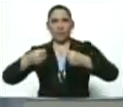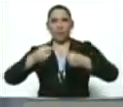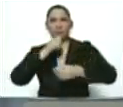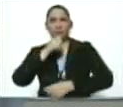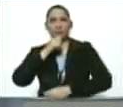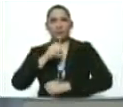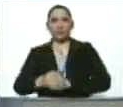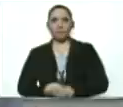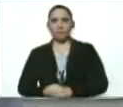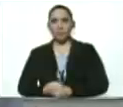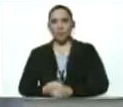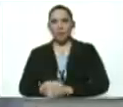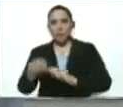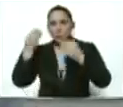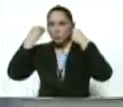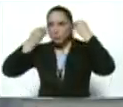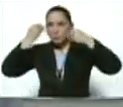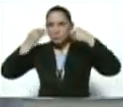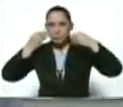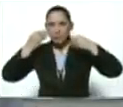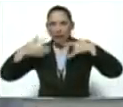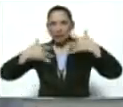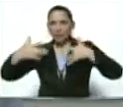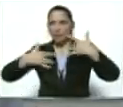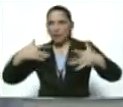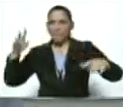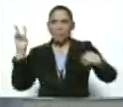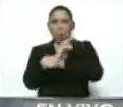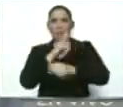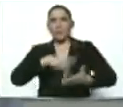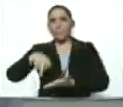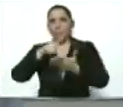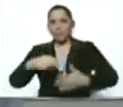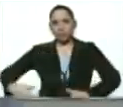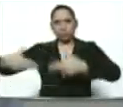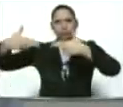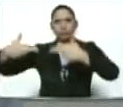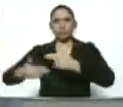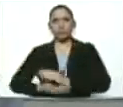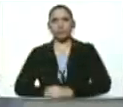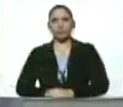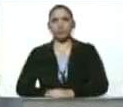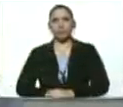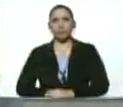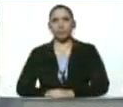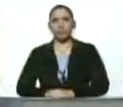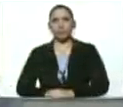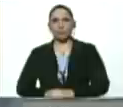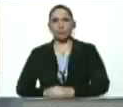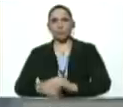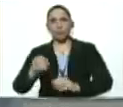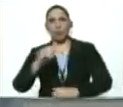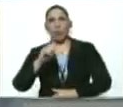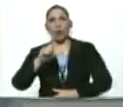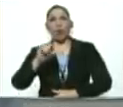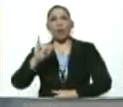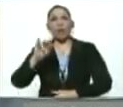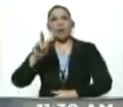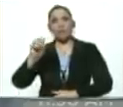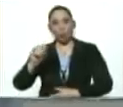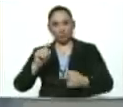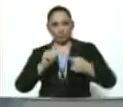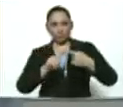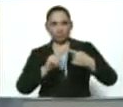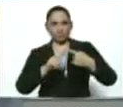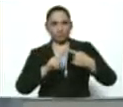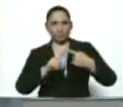quienes organizaron estos actos violentos y participaron del enfrentamiento: Olivo Antonio Castillo Velázquez,